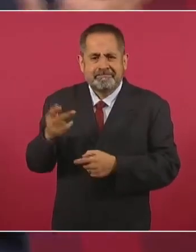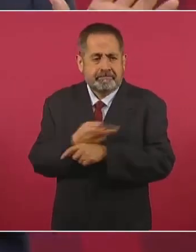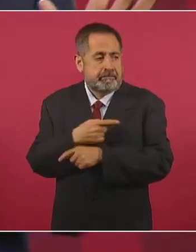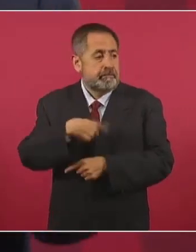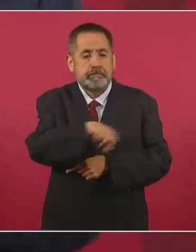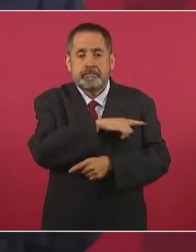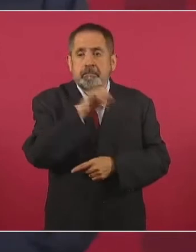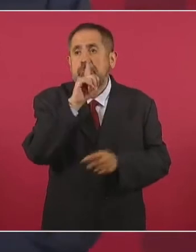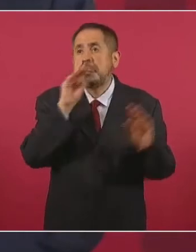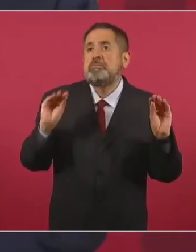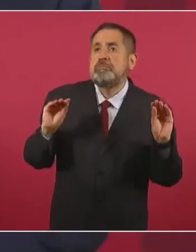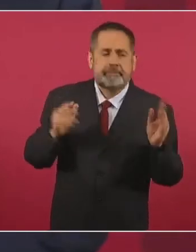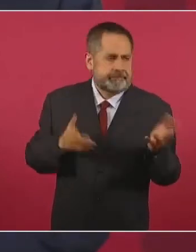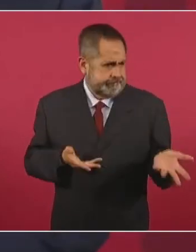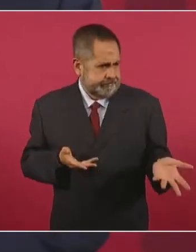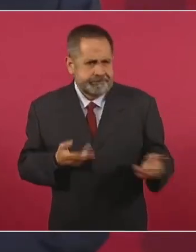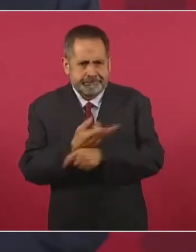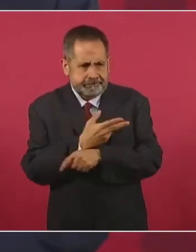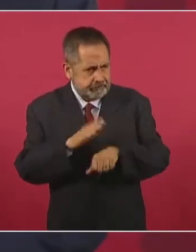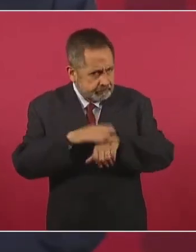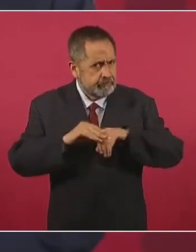No hablan.